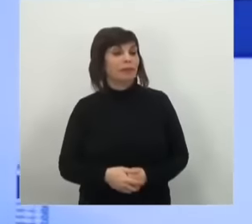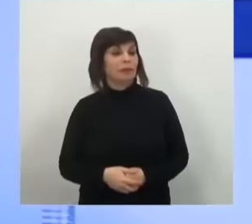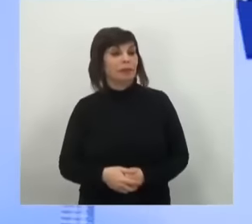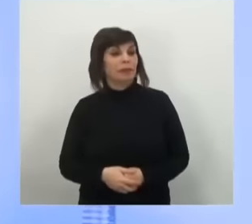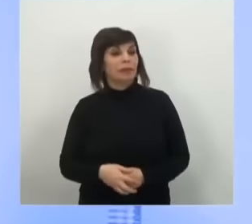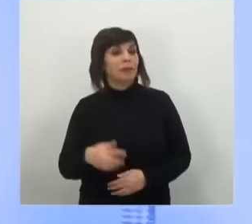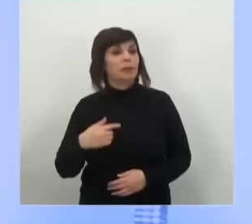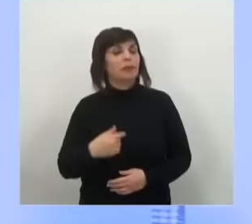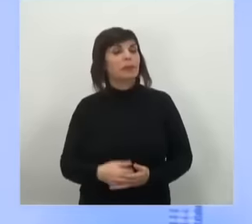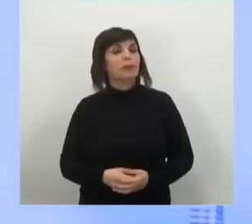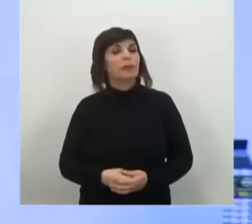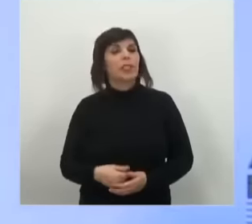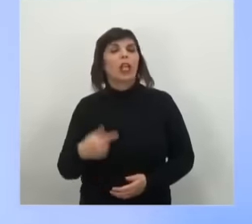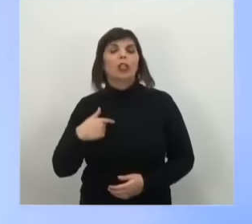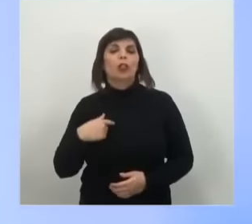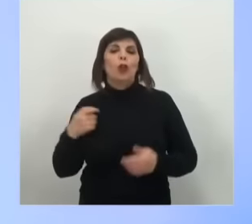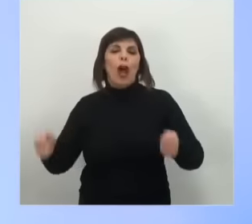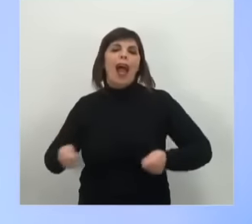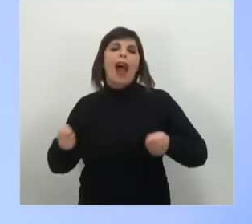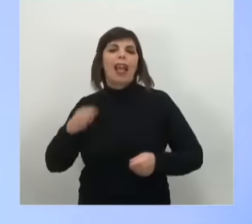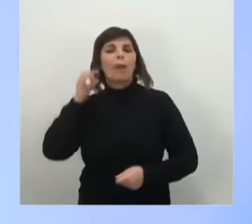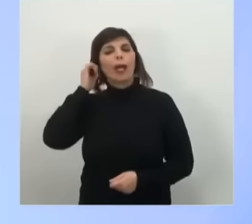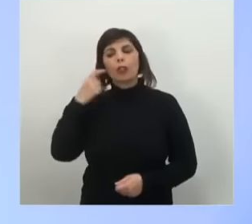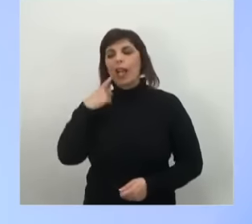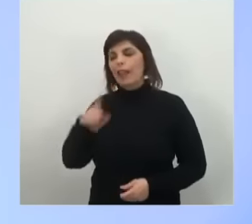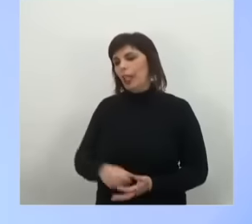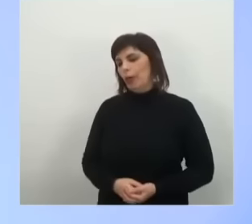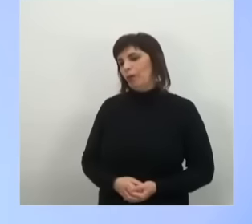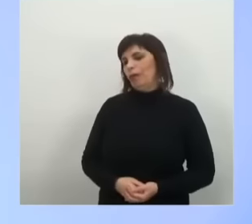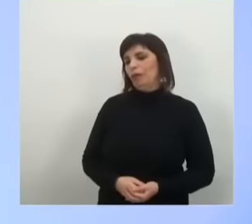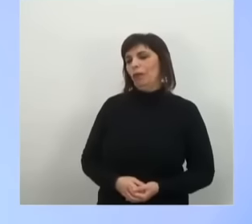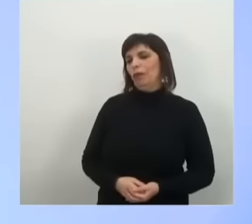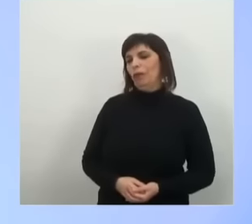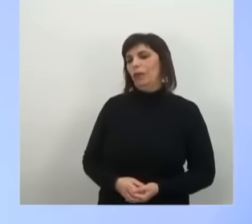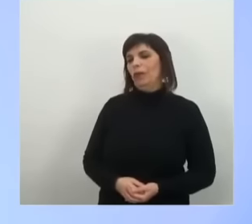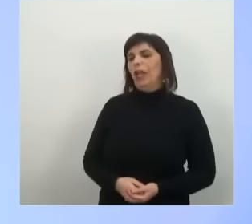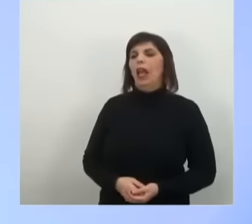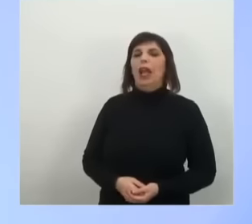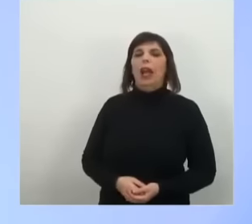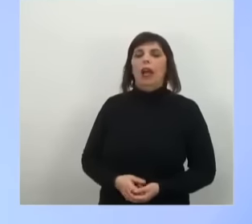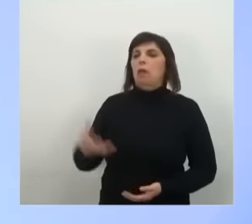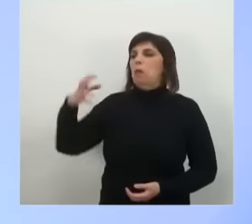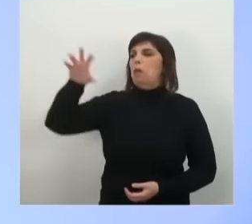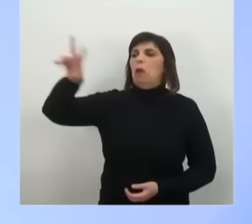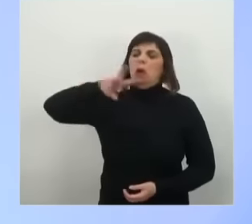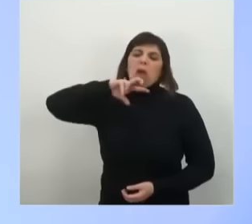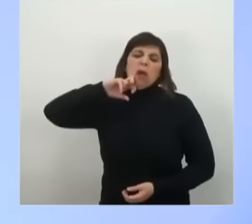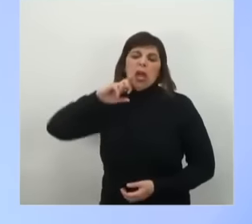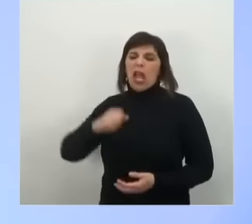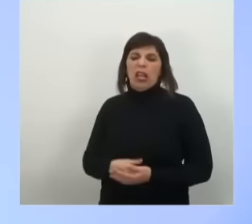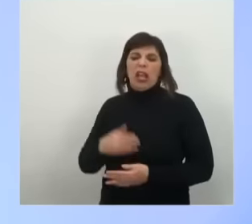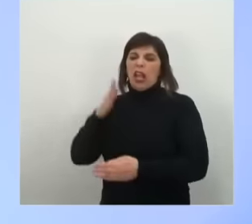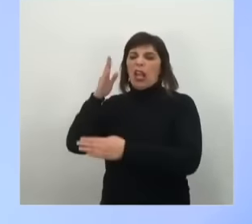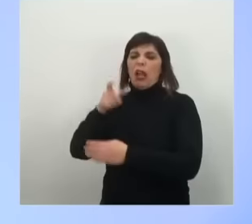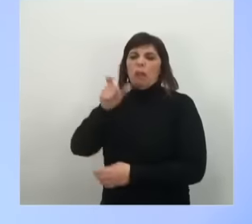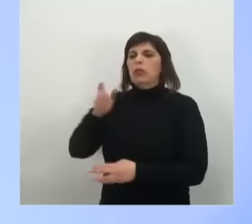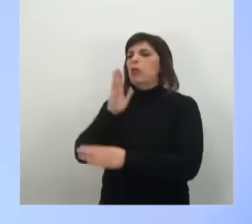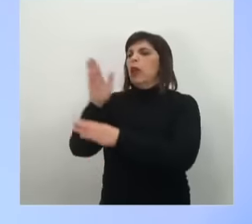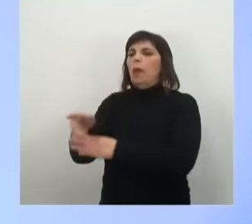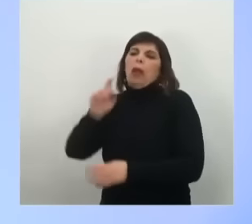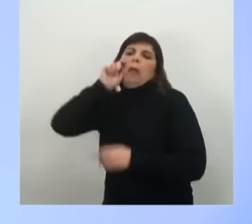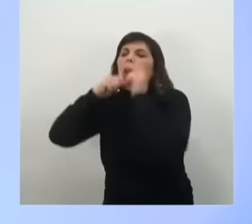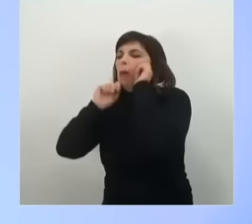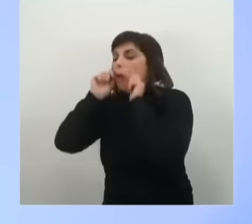cuando fui para allá Yo le dije a la pastora yo yo no hay gente que viene a Israel yo no voy a llorar no yo no yo Yo